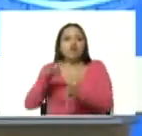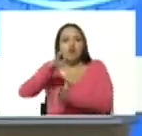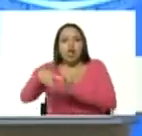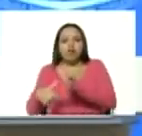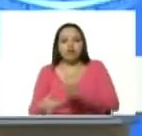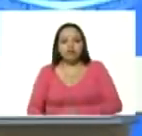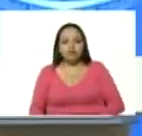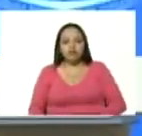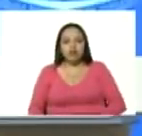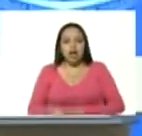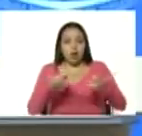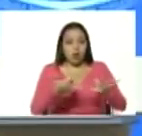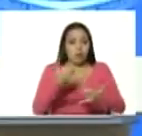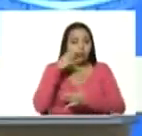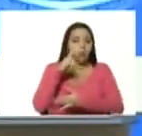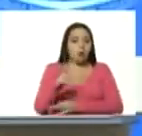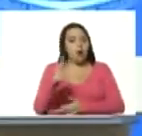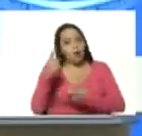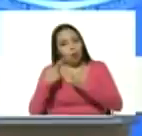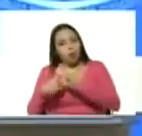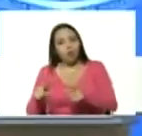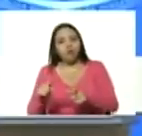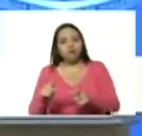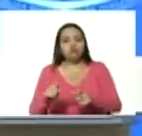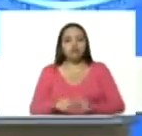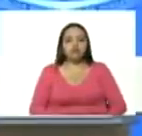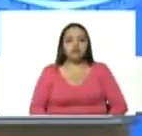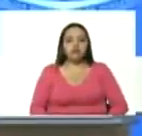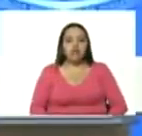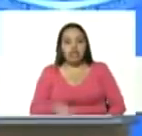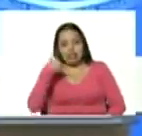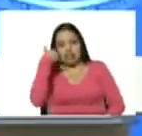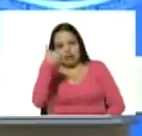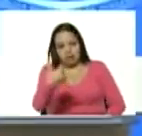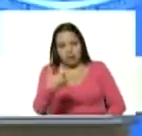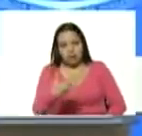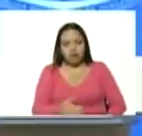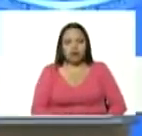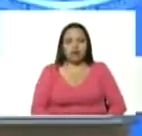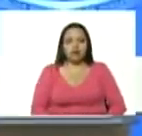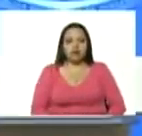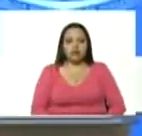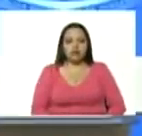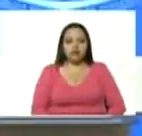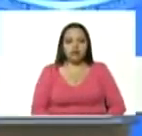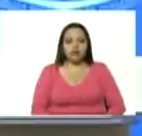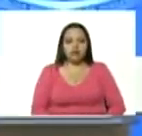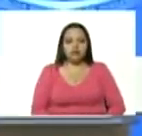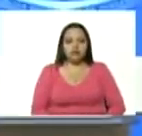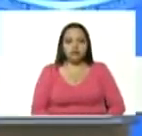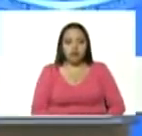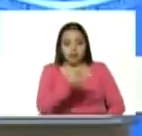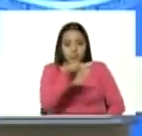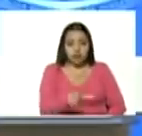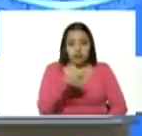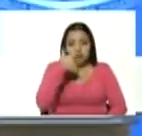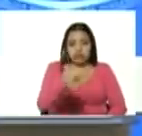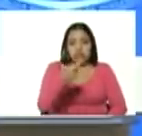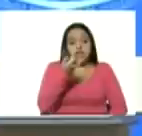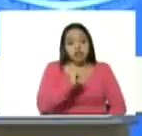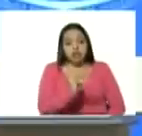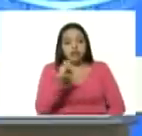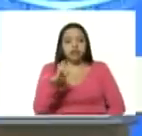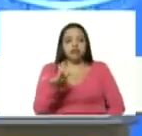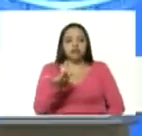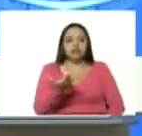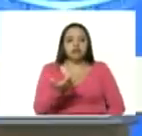el siguiente, escuchemos el siguiente audio, donde es cuando Vergara dice que, bueno, que han tenido que contratar una